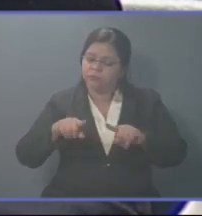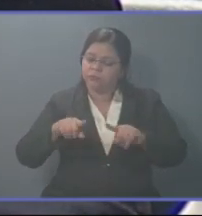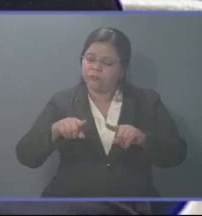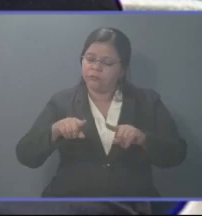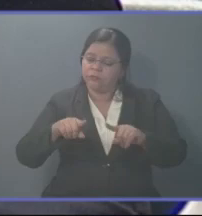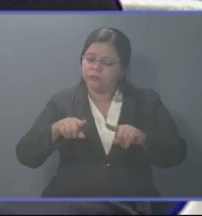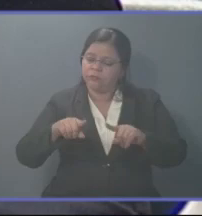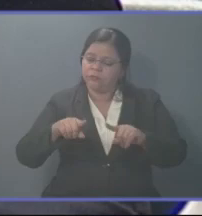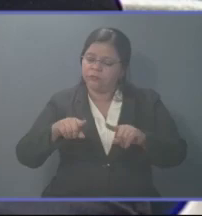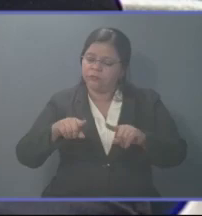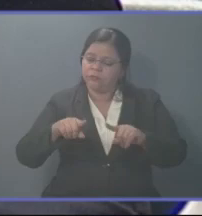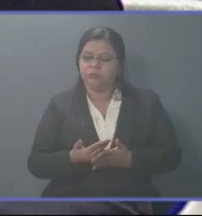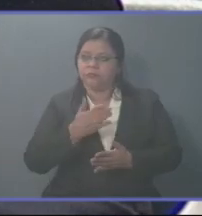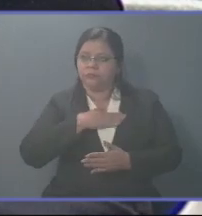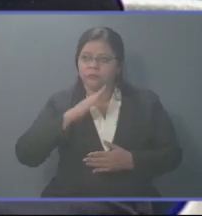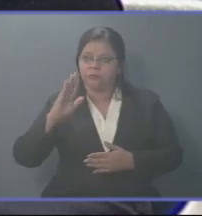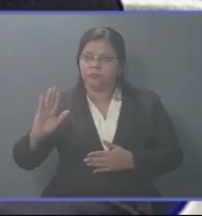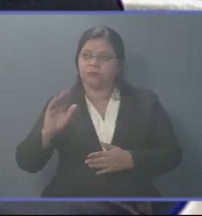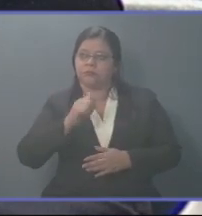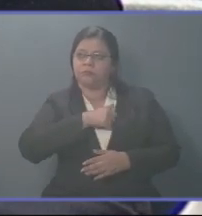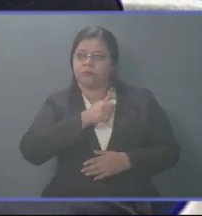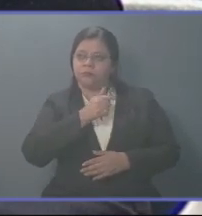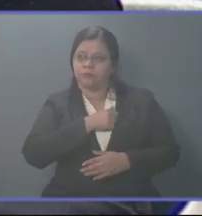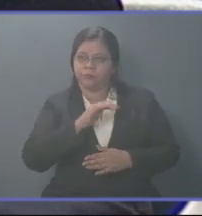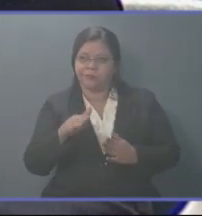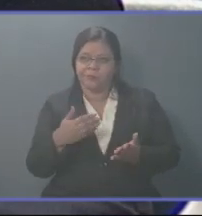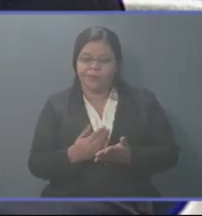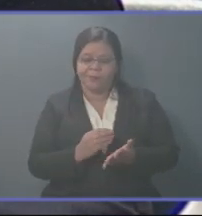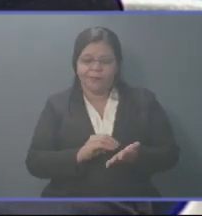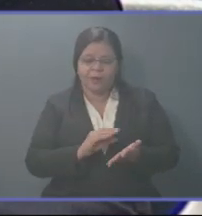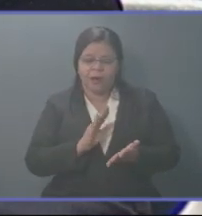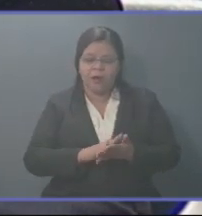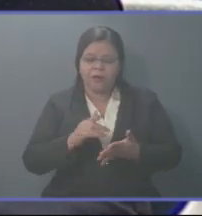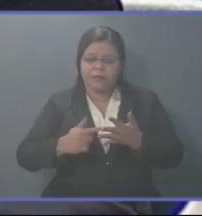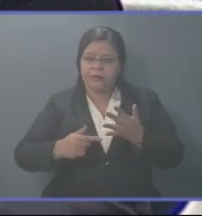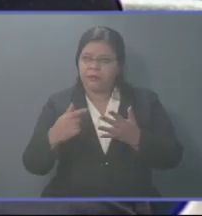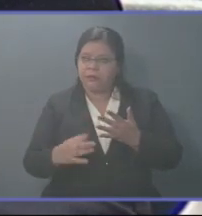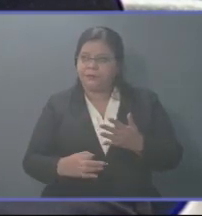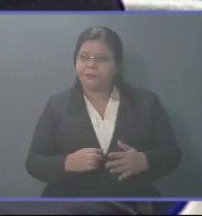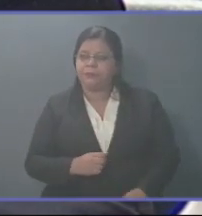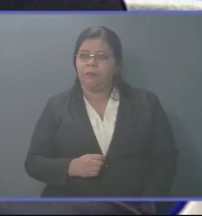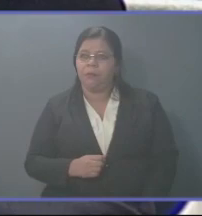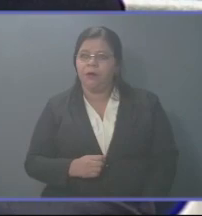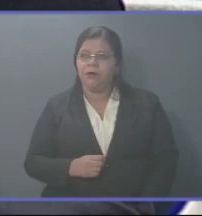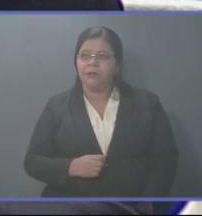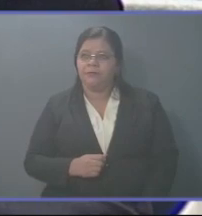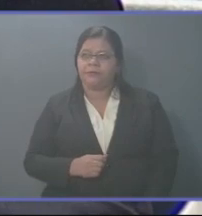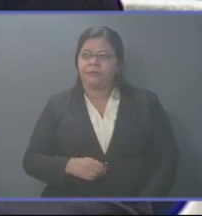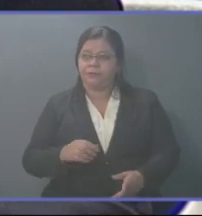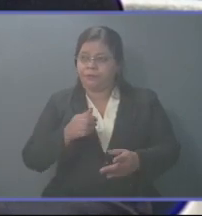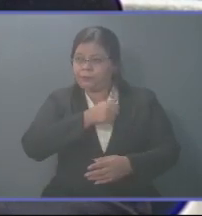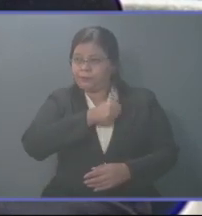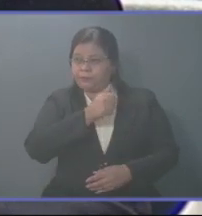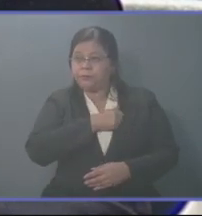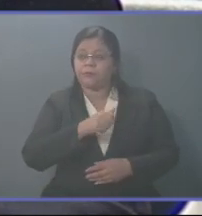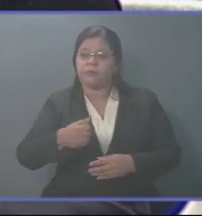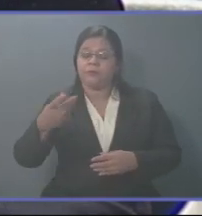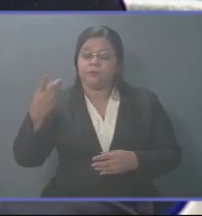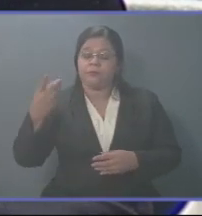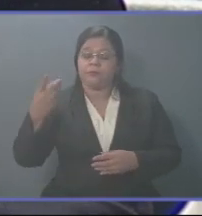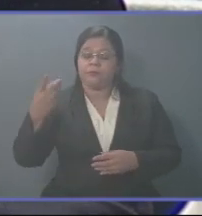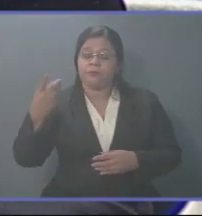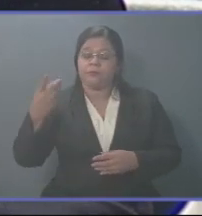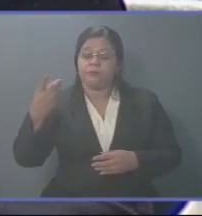evaluación del cumplimiento de las responsabilidades atribuidas en el marco de la presente ley. El cargo de dirección